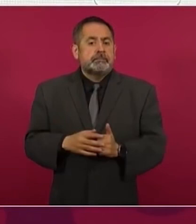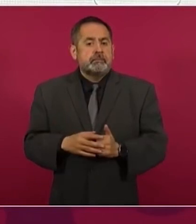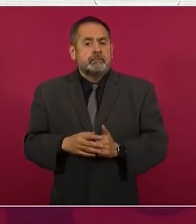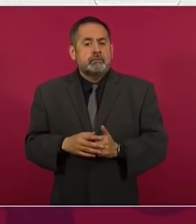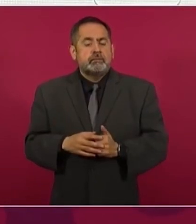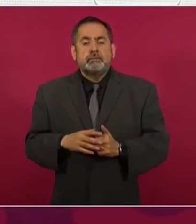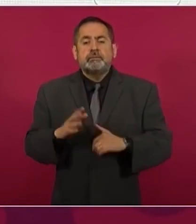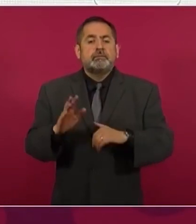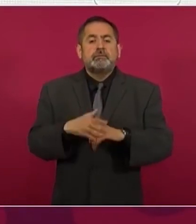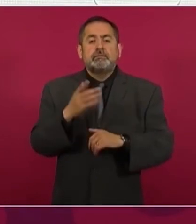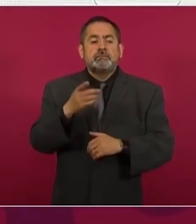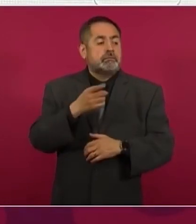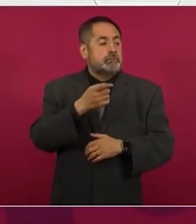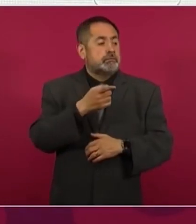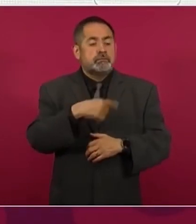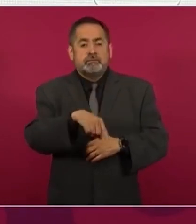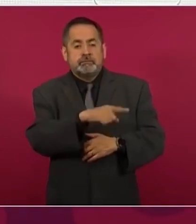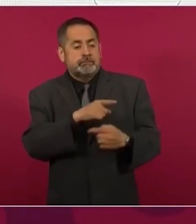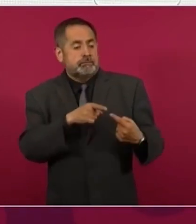nuestros adversarios,